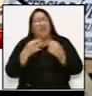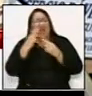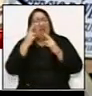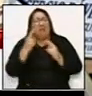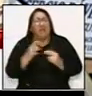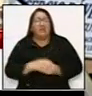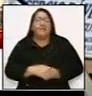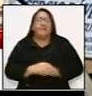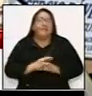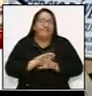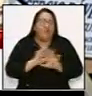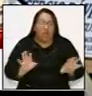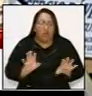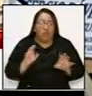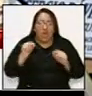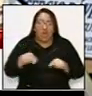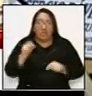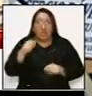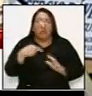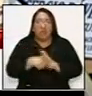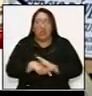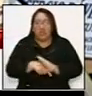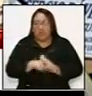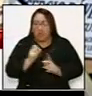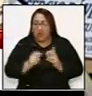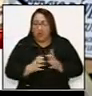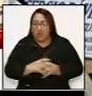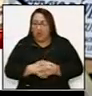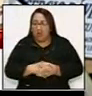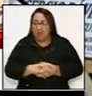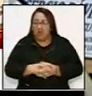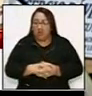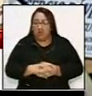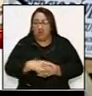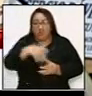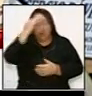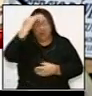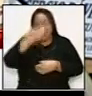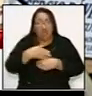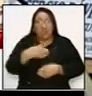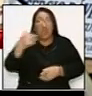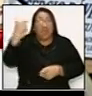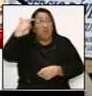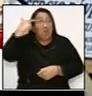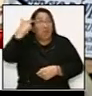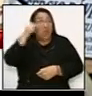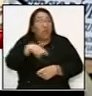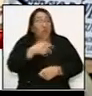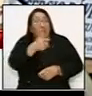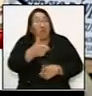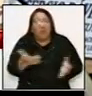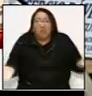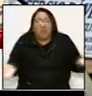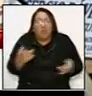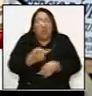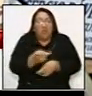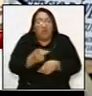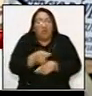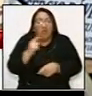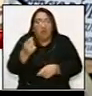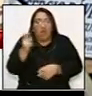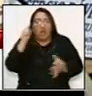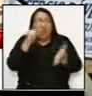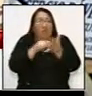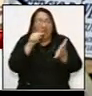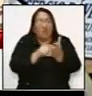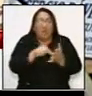y por la víctima. No, acá ha habido un asesinato, un crimen, ha habido una... Nadie sabe, se ha suicidado, no sabemos qué ha pasado. Pero que ha habido un descuido, desde el primer momento que han tocado el timbre